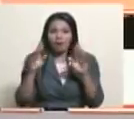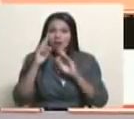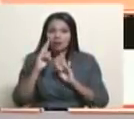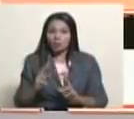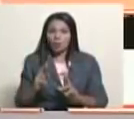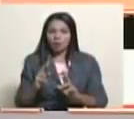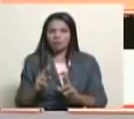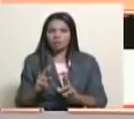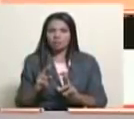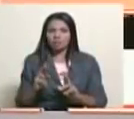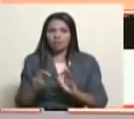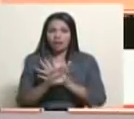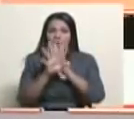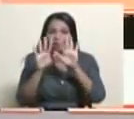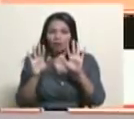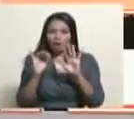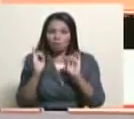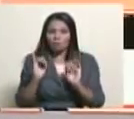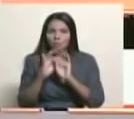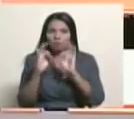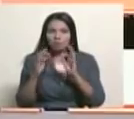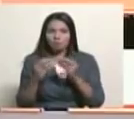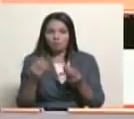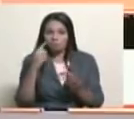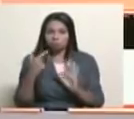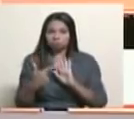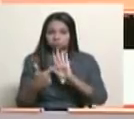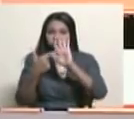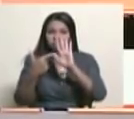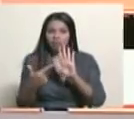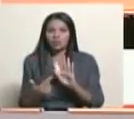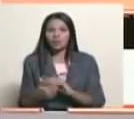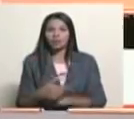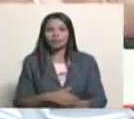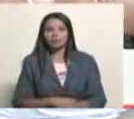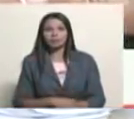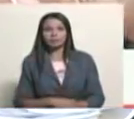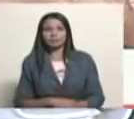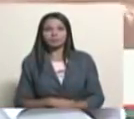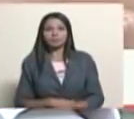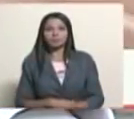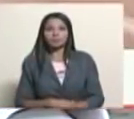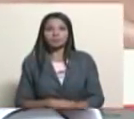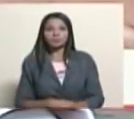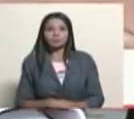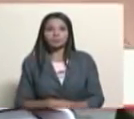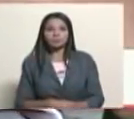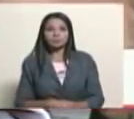resultado también evidente, claro.